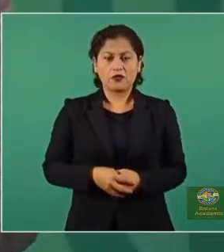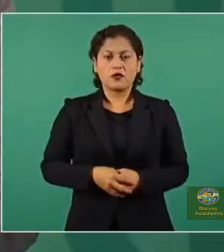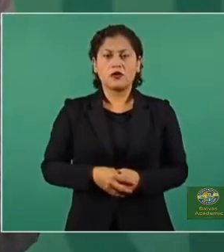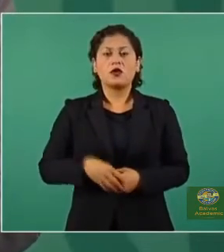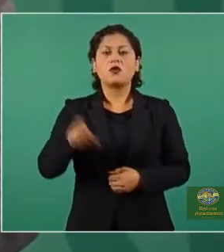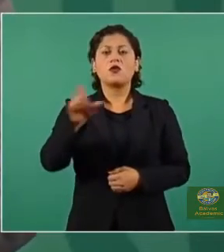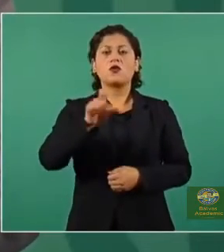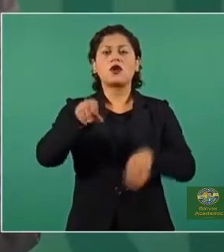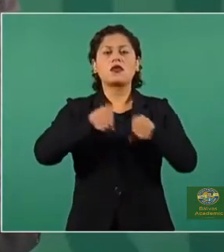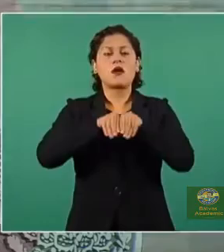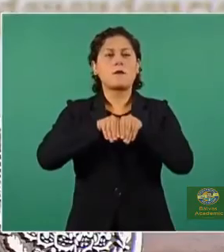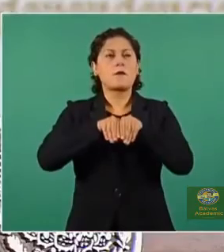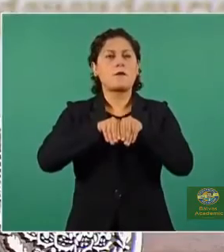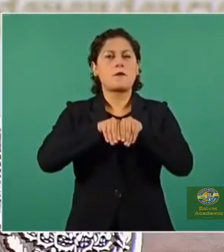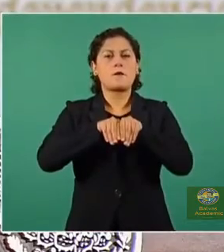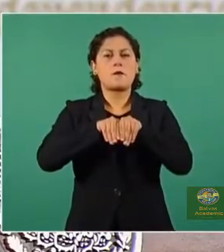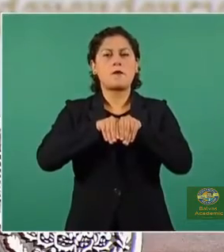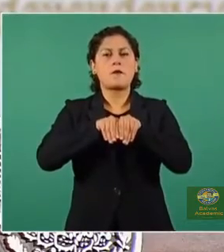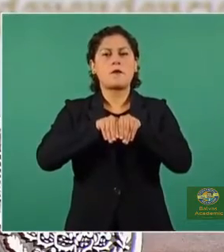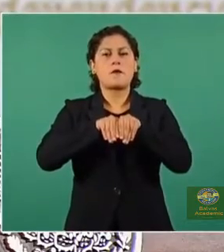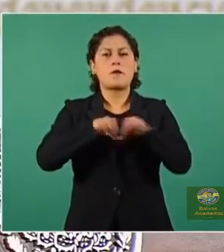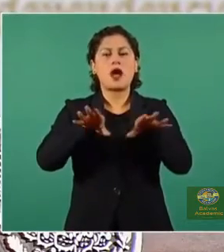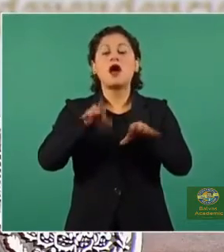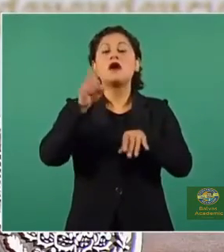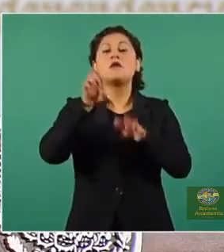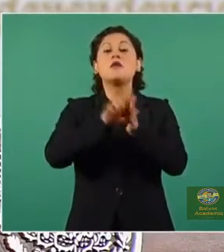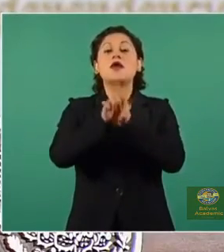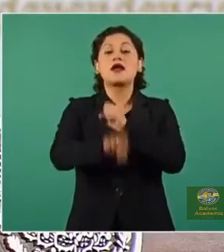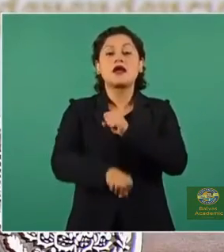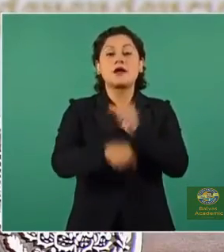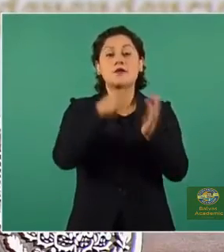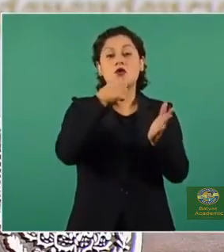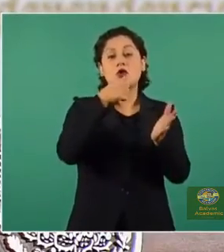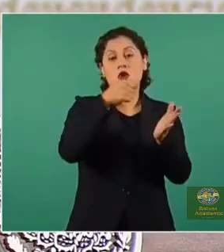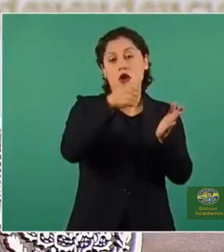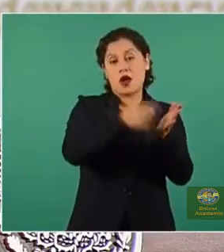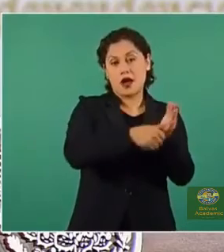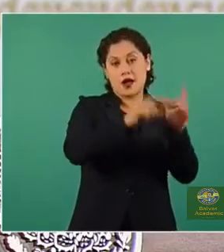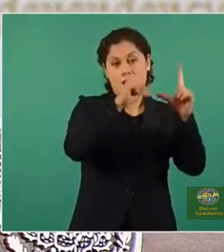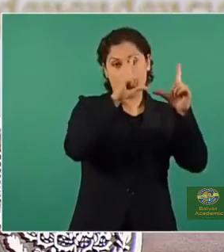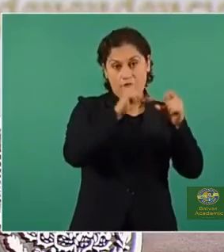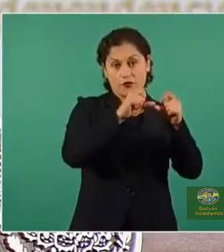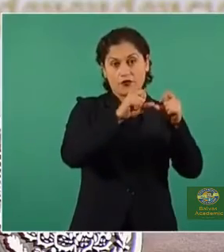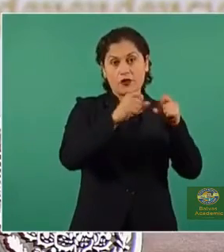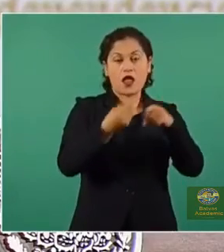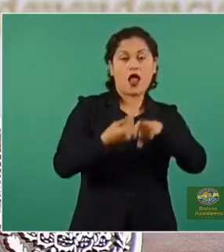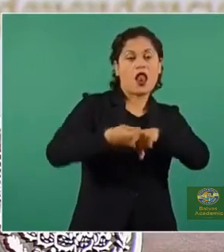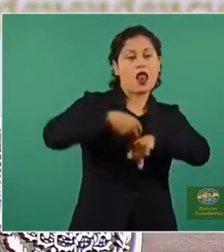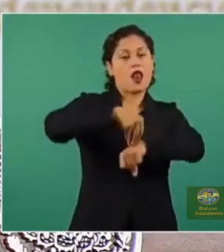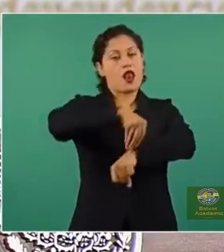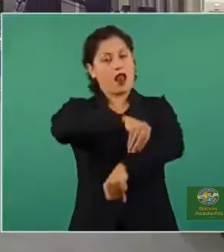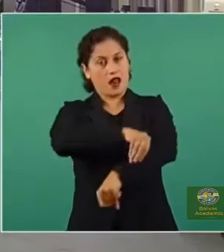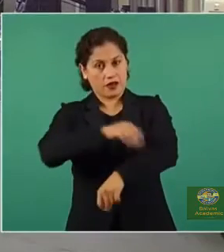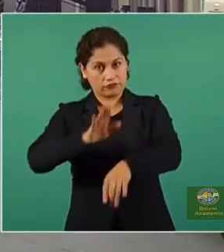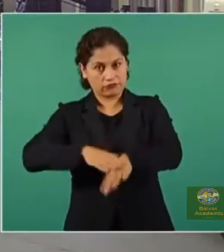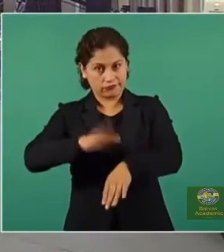Cuando se amplía un texto, un mensaje, se amplifica,